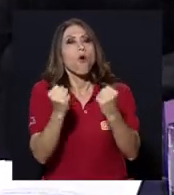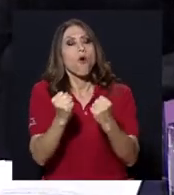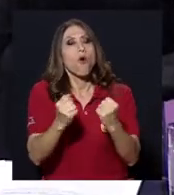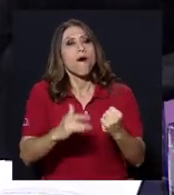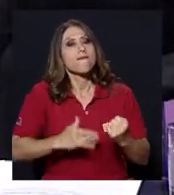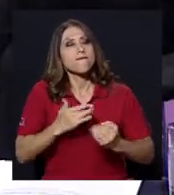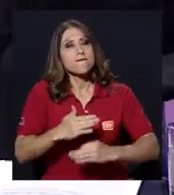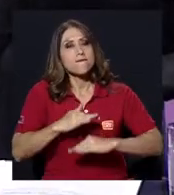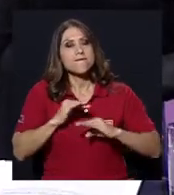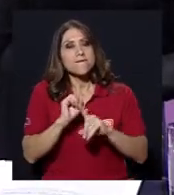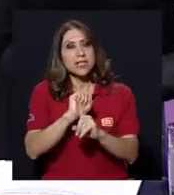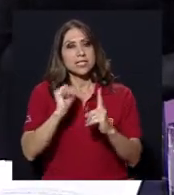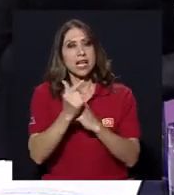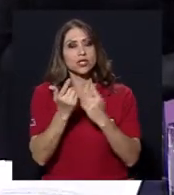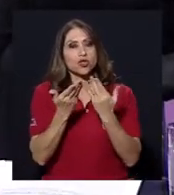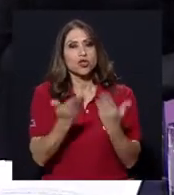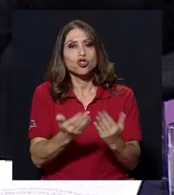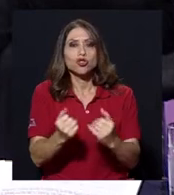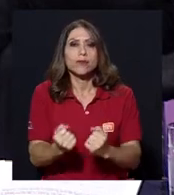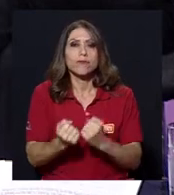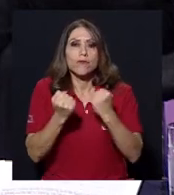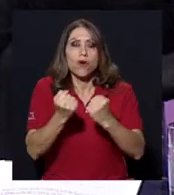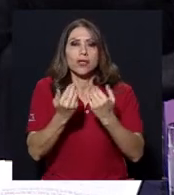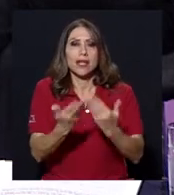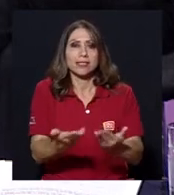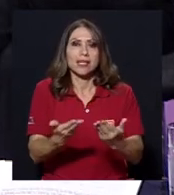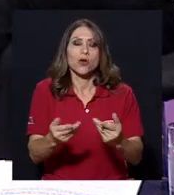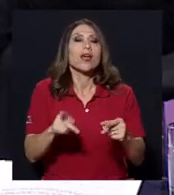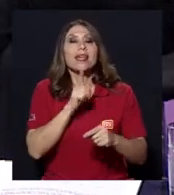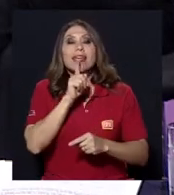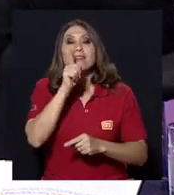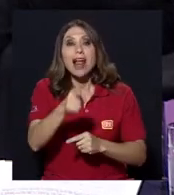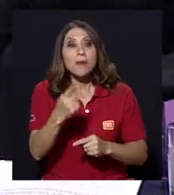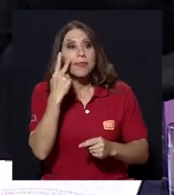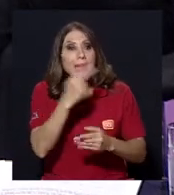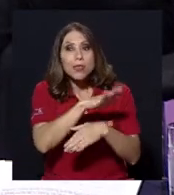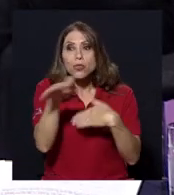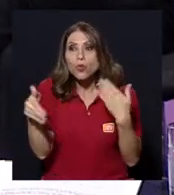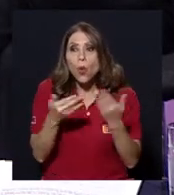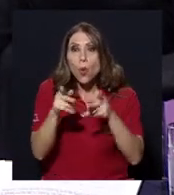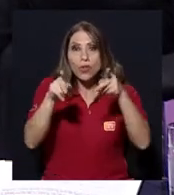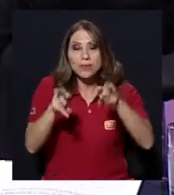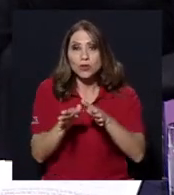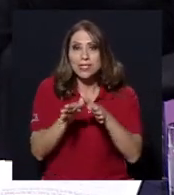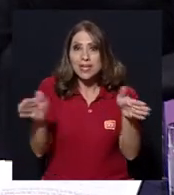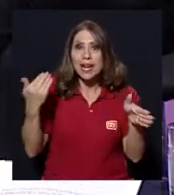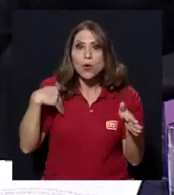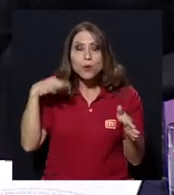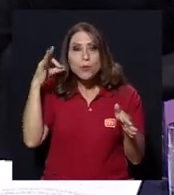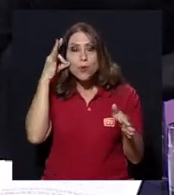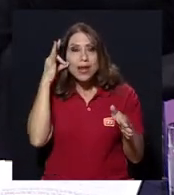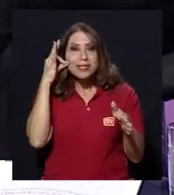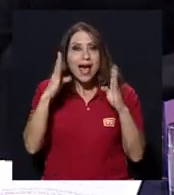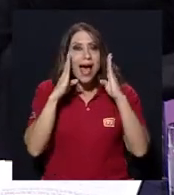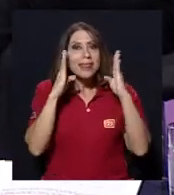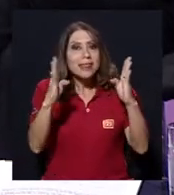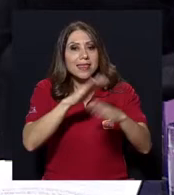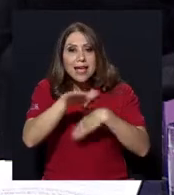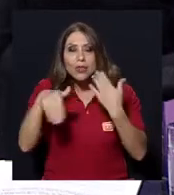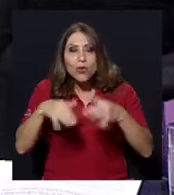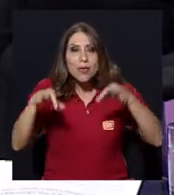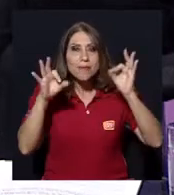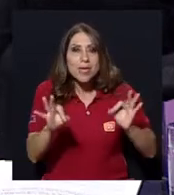fortalecido, que realmente atienda al bien común de todas y todos, ¿verdad? No solamente unas élites, sino que sea inclusiva, que